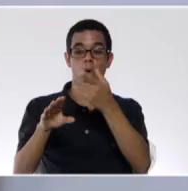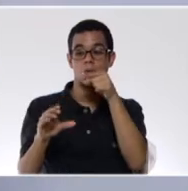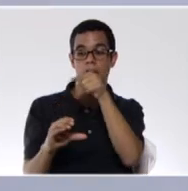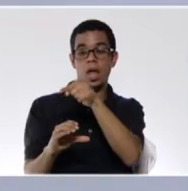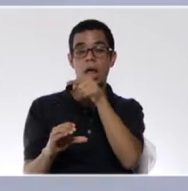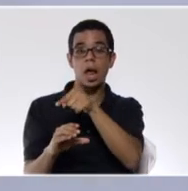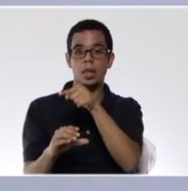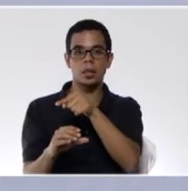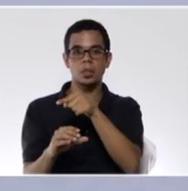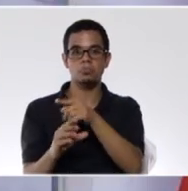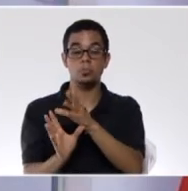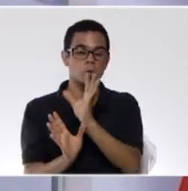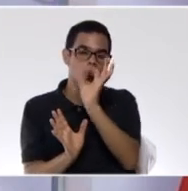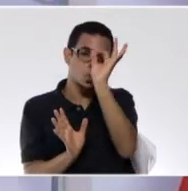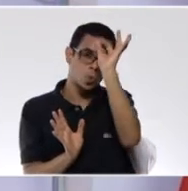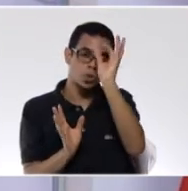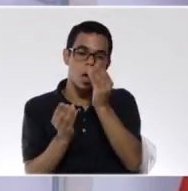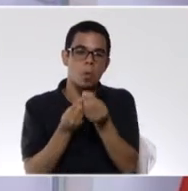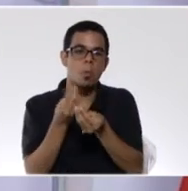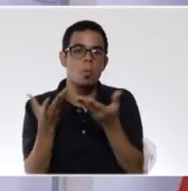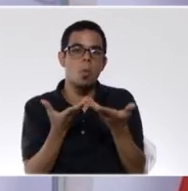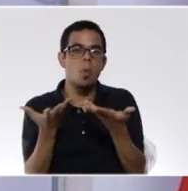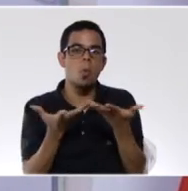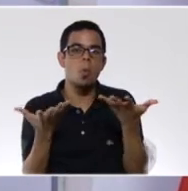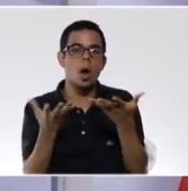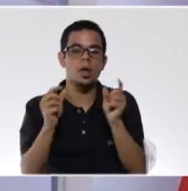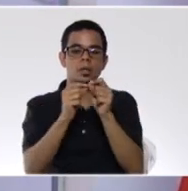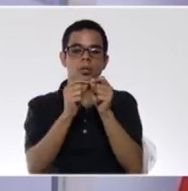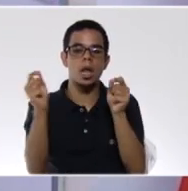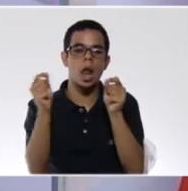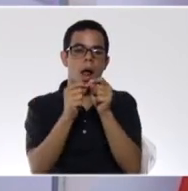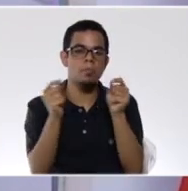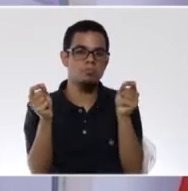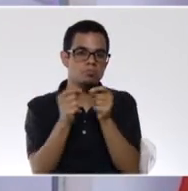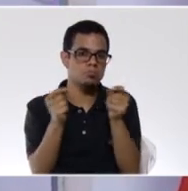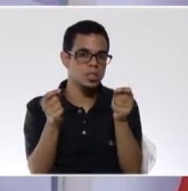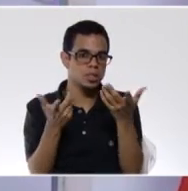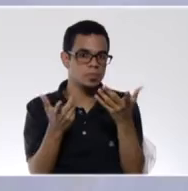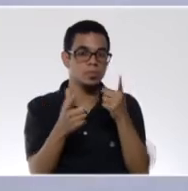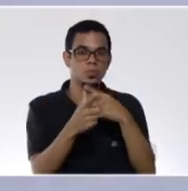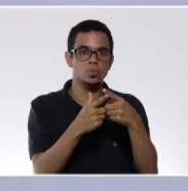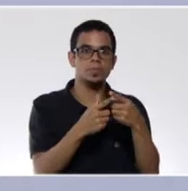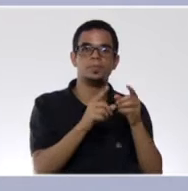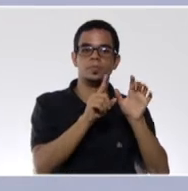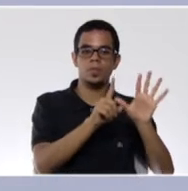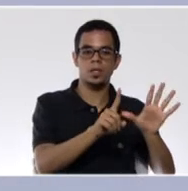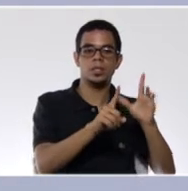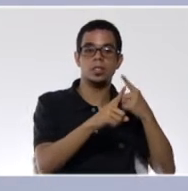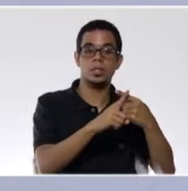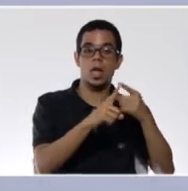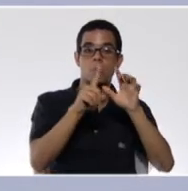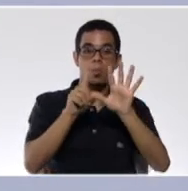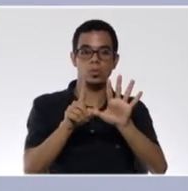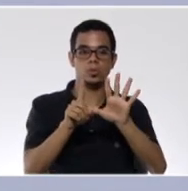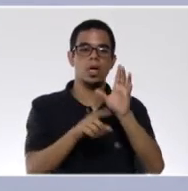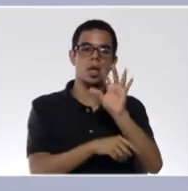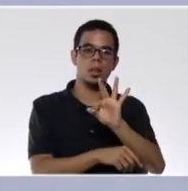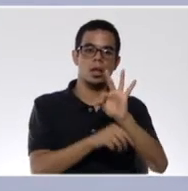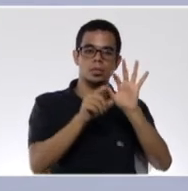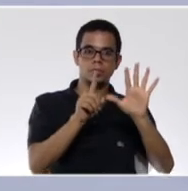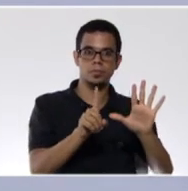al cuadrado. Y vamos efectuando. 6 por 6 da 36.